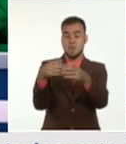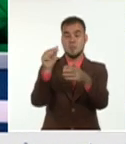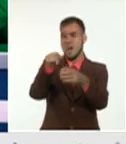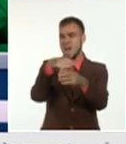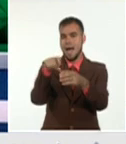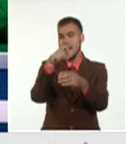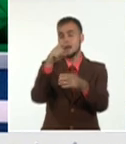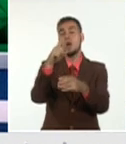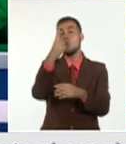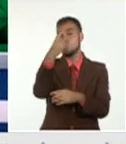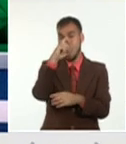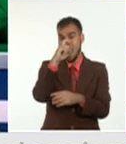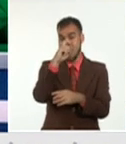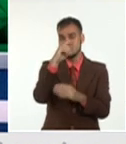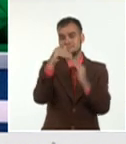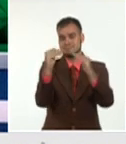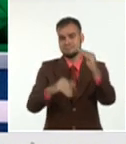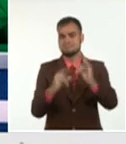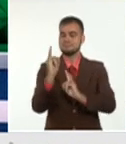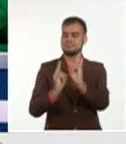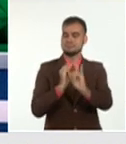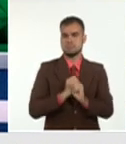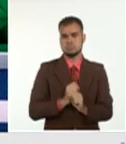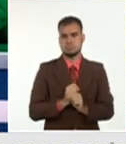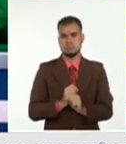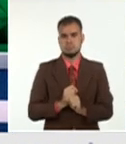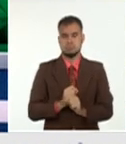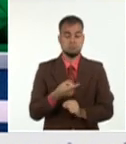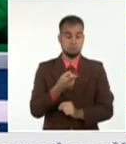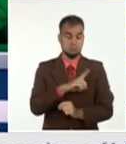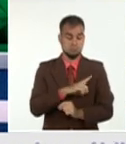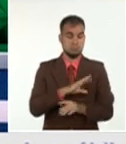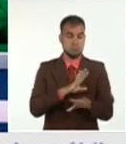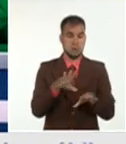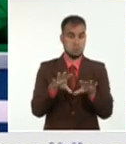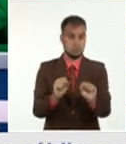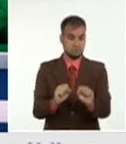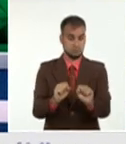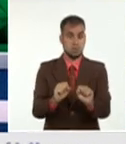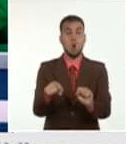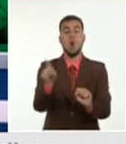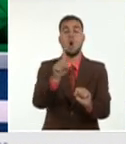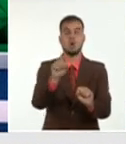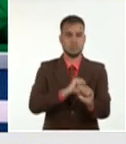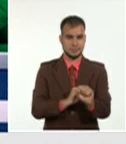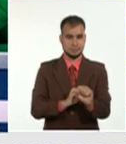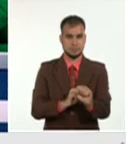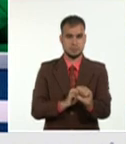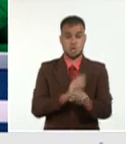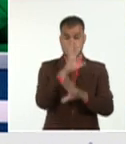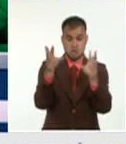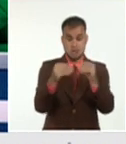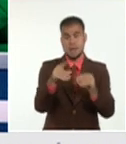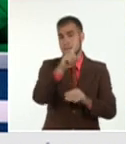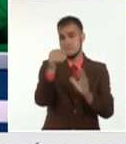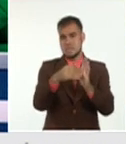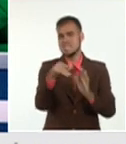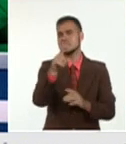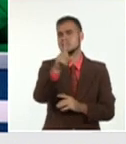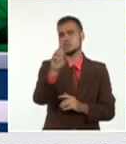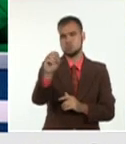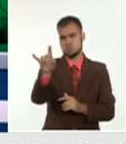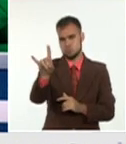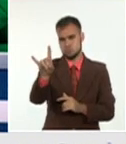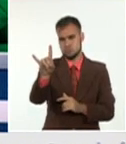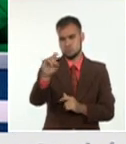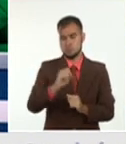se confirmaron 11 menores de 1 año, ya se acumulan 1.109, y los 11 son 6 de